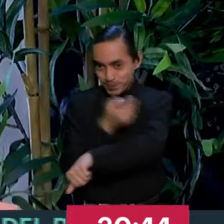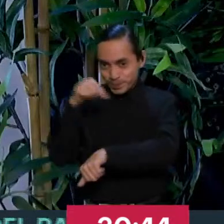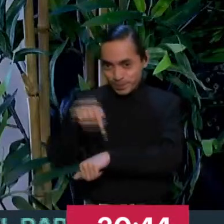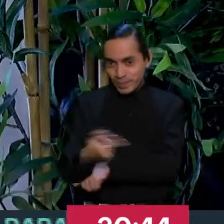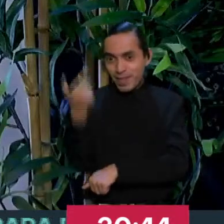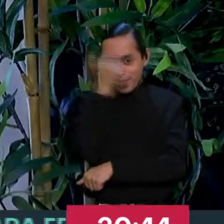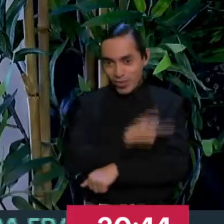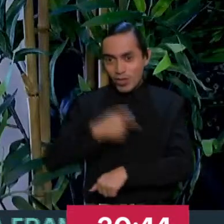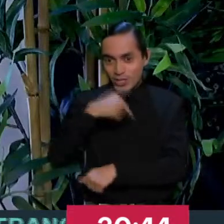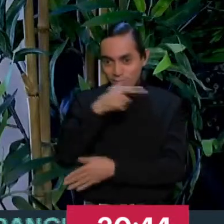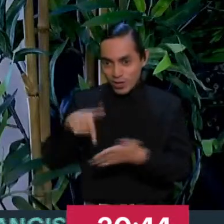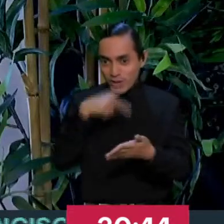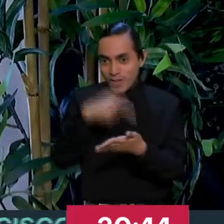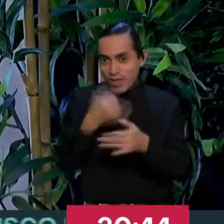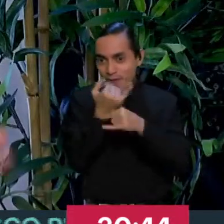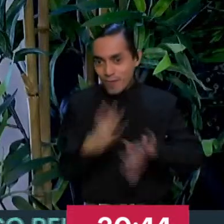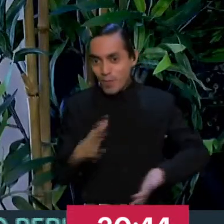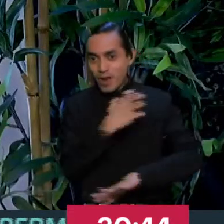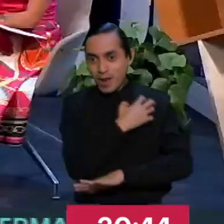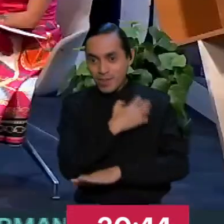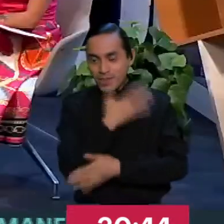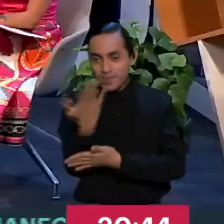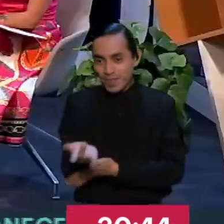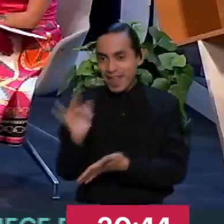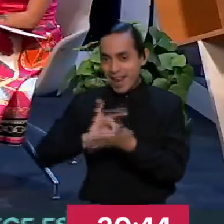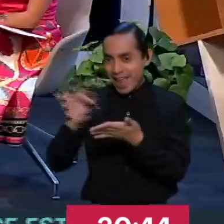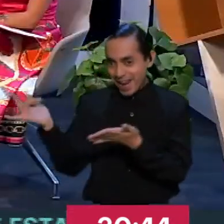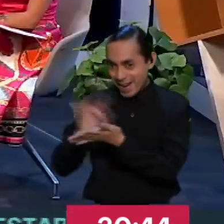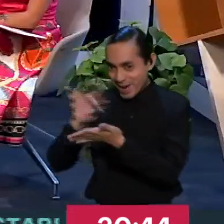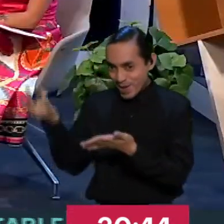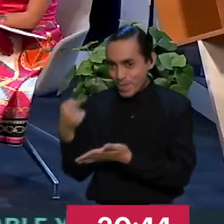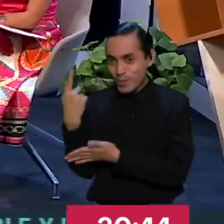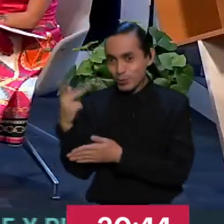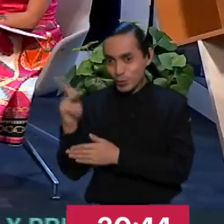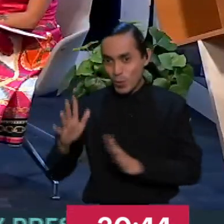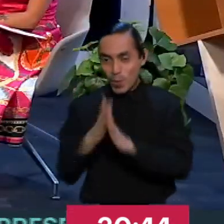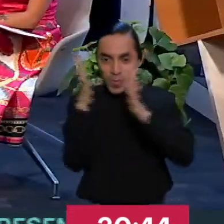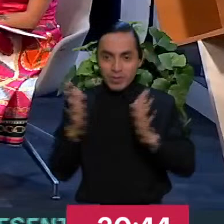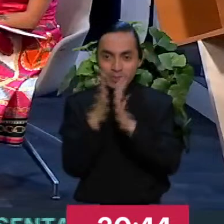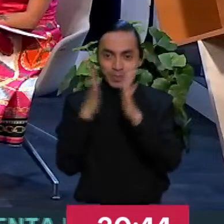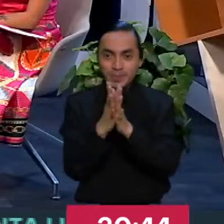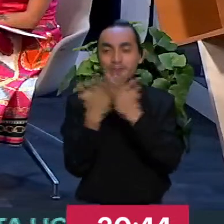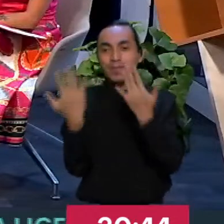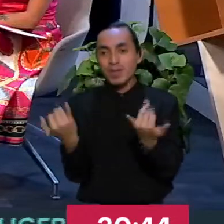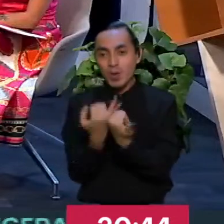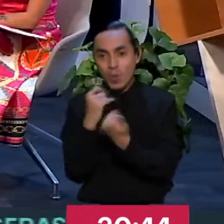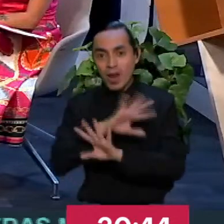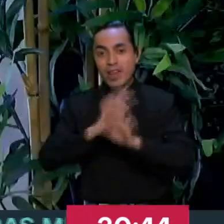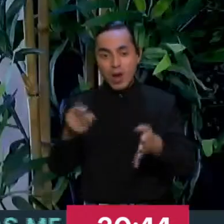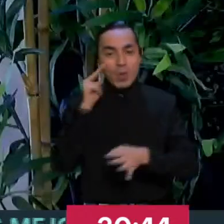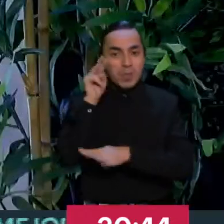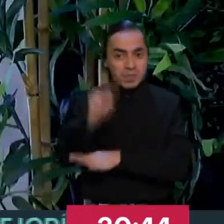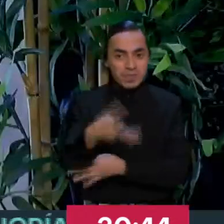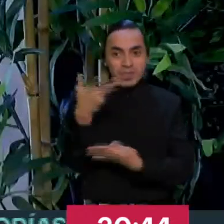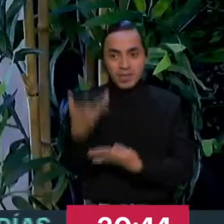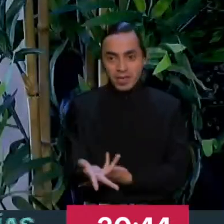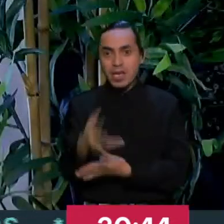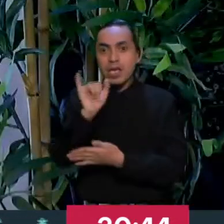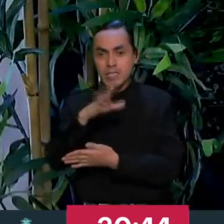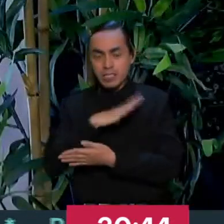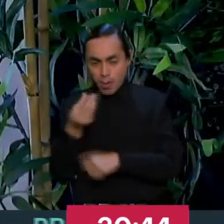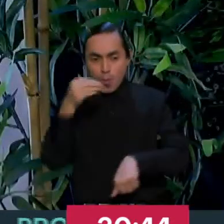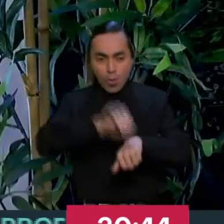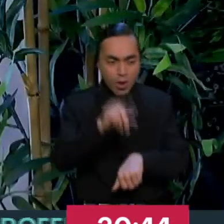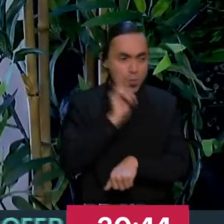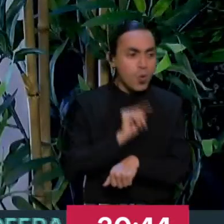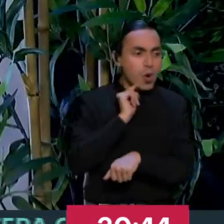noche aquí en este espacio de Informe Capital. Les agradecemos mucho su participación y sobre todo, pues ya lo vio usted, no solamente basta que lleguen las mujeres a